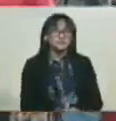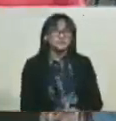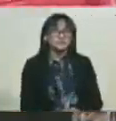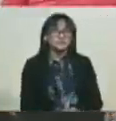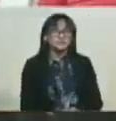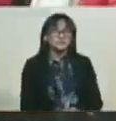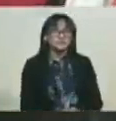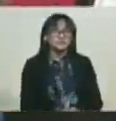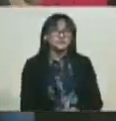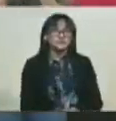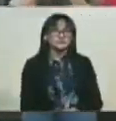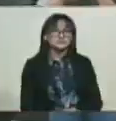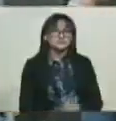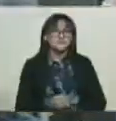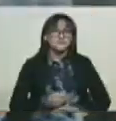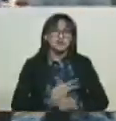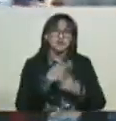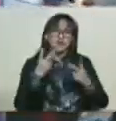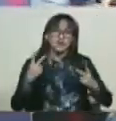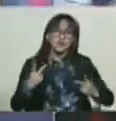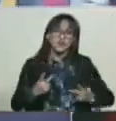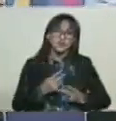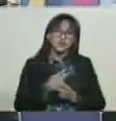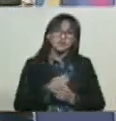revolución de los valores